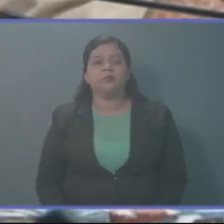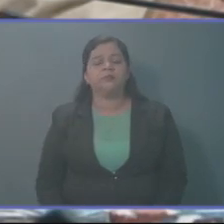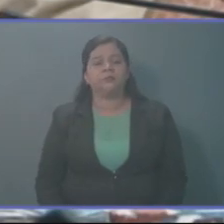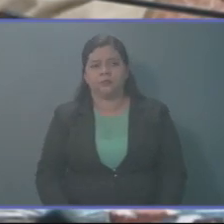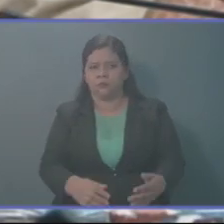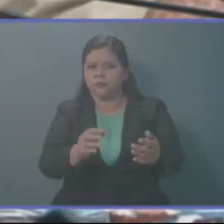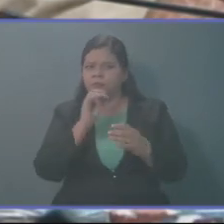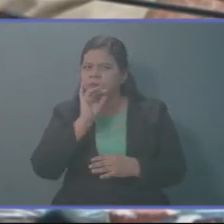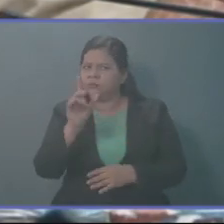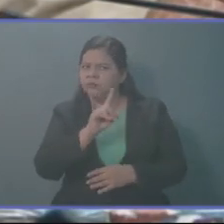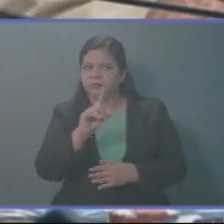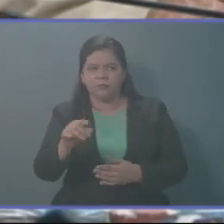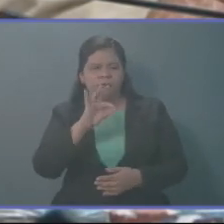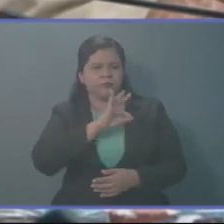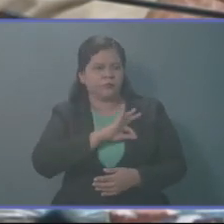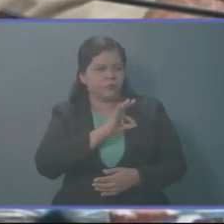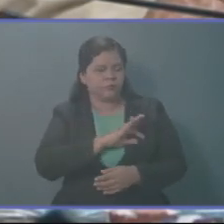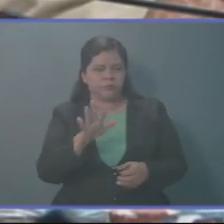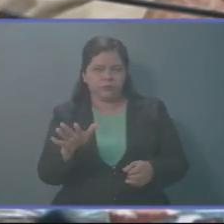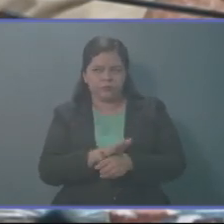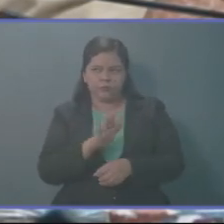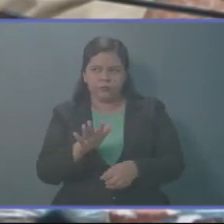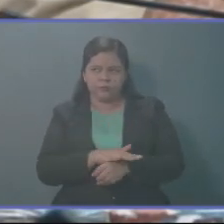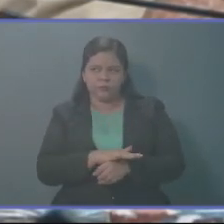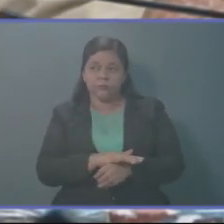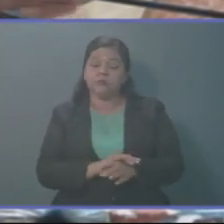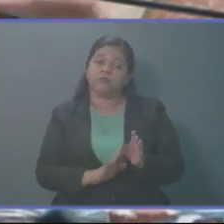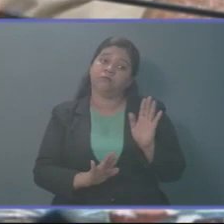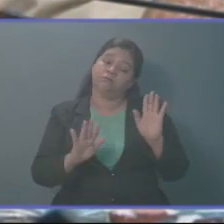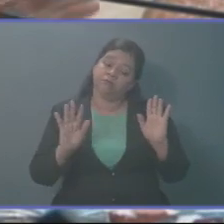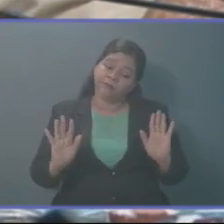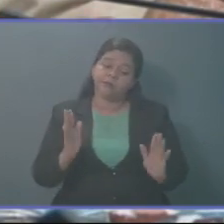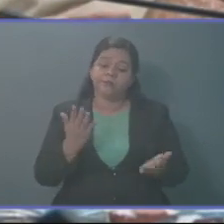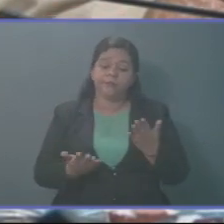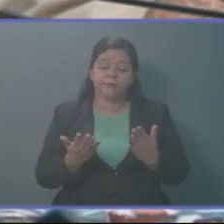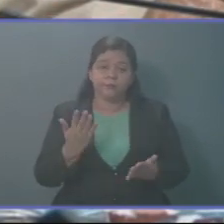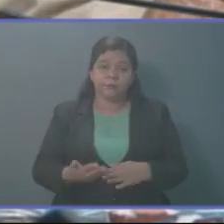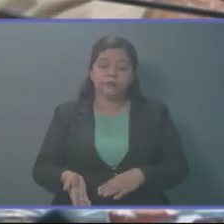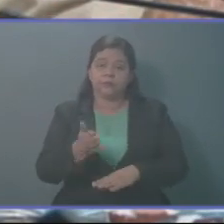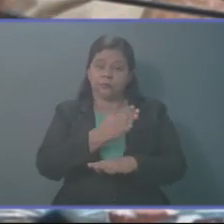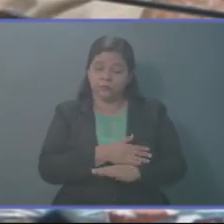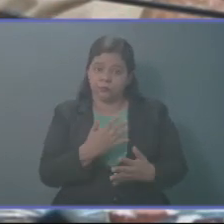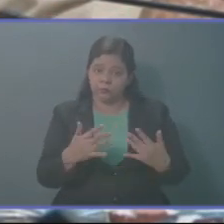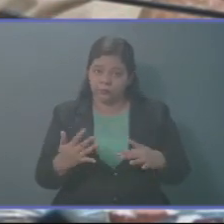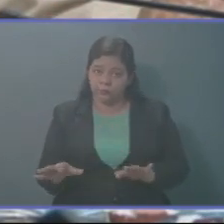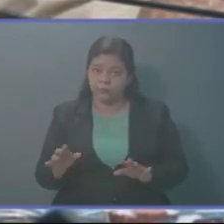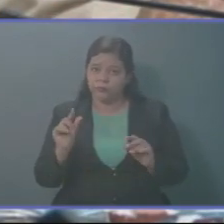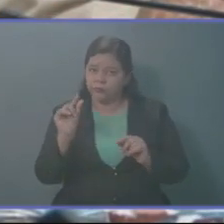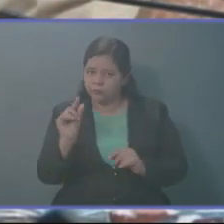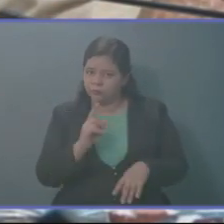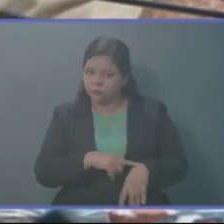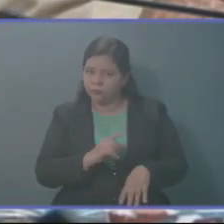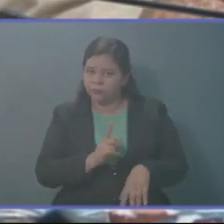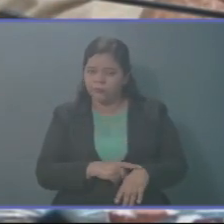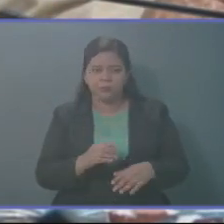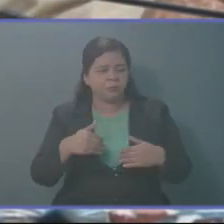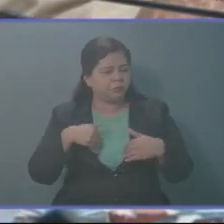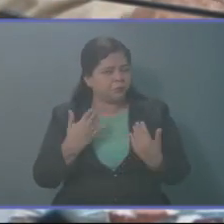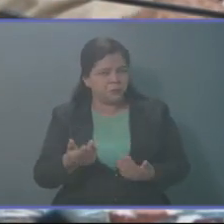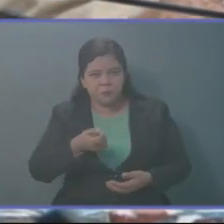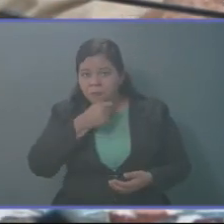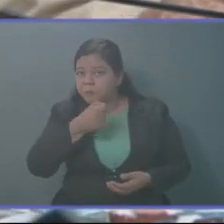eximirlas de un beneficio total cuando tal vez la actividad fue parcial y no tenemos dicha